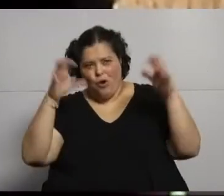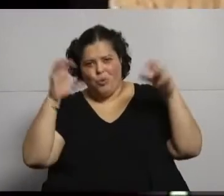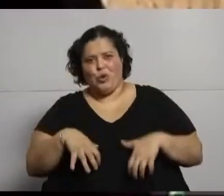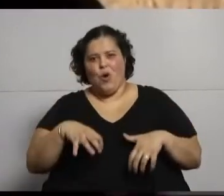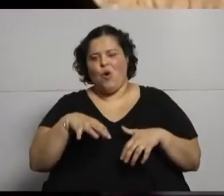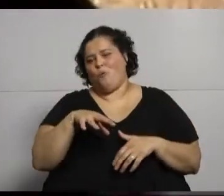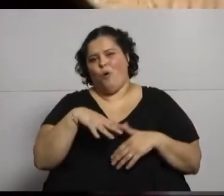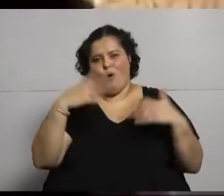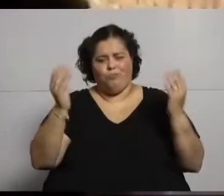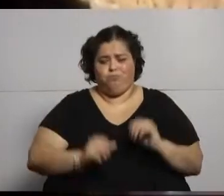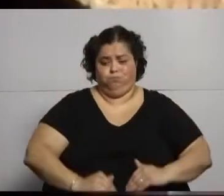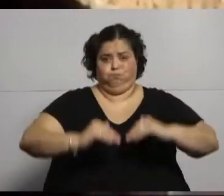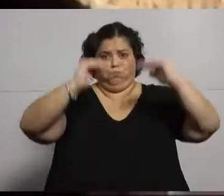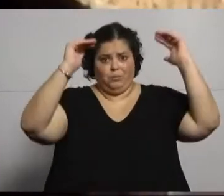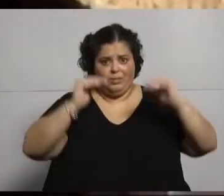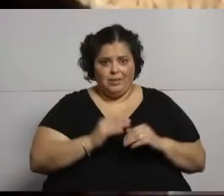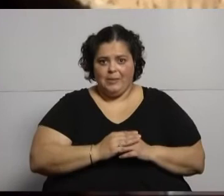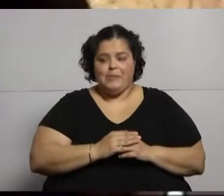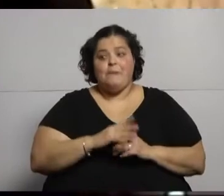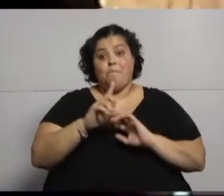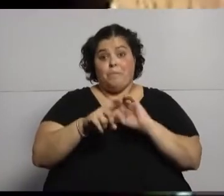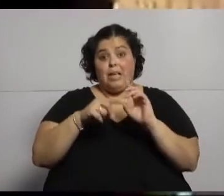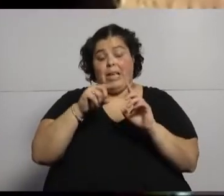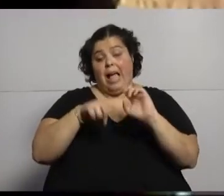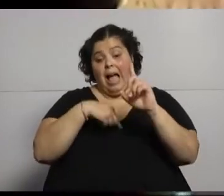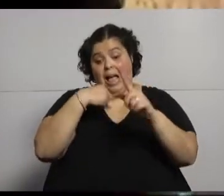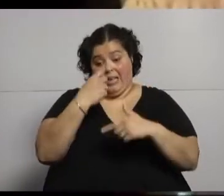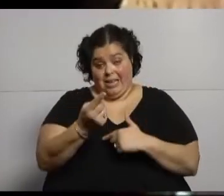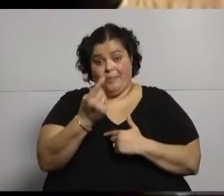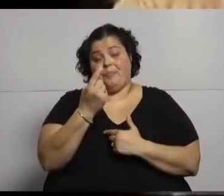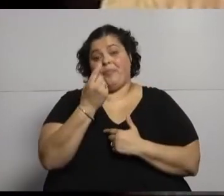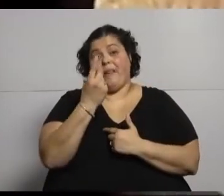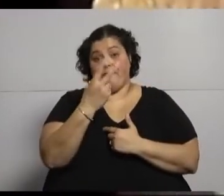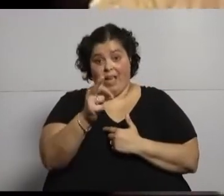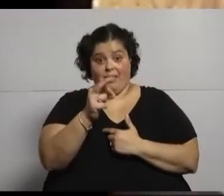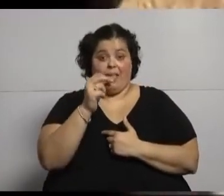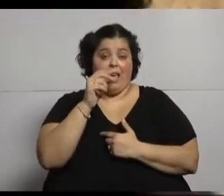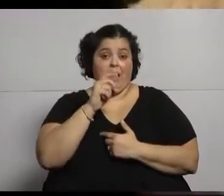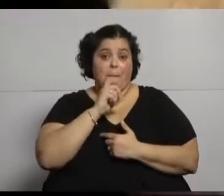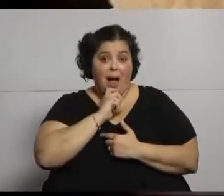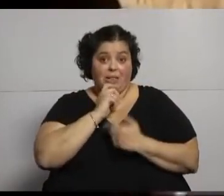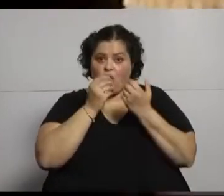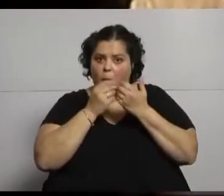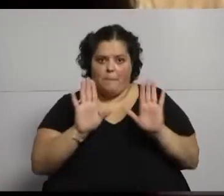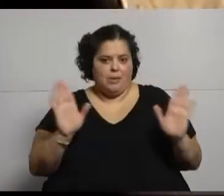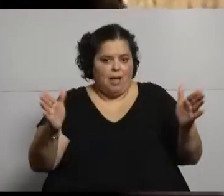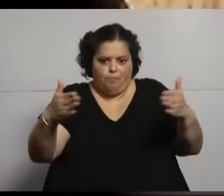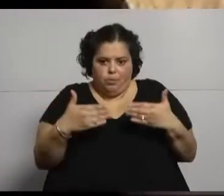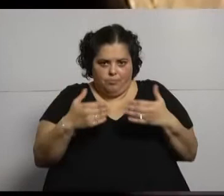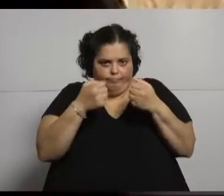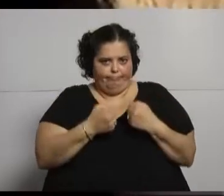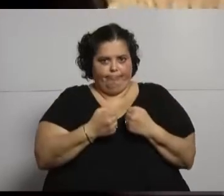horas y al poco tiempo, el 20 de marzo, comienza el aislamiento social preventivo, ¿no?